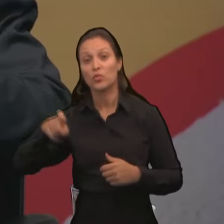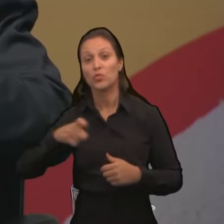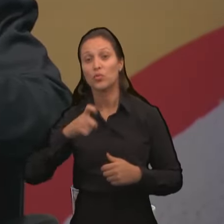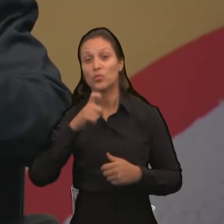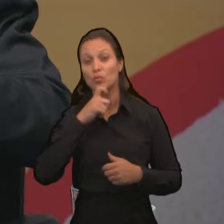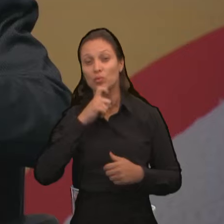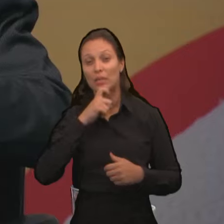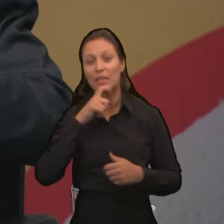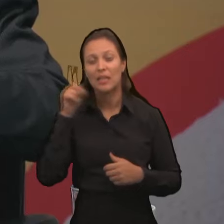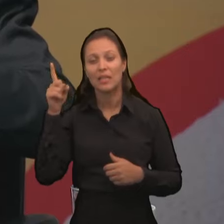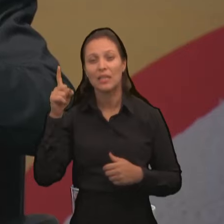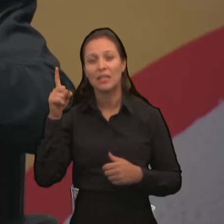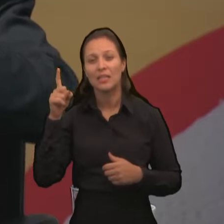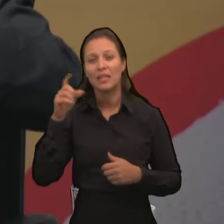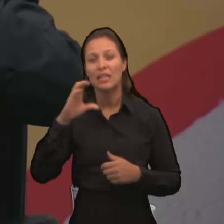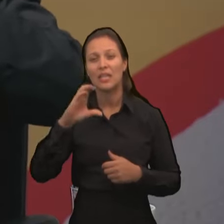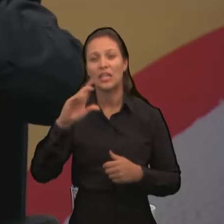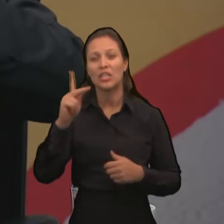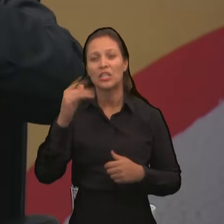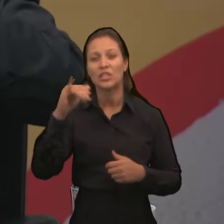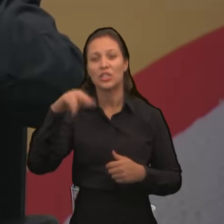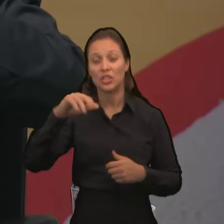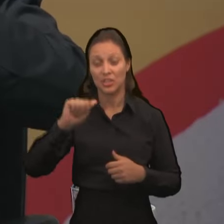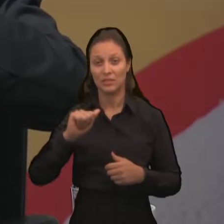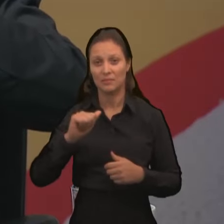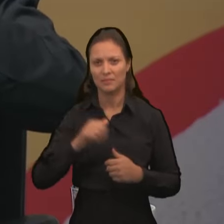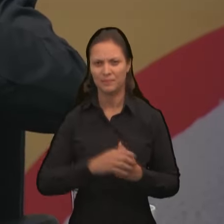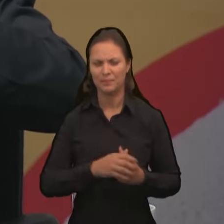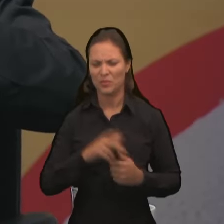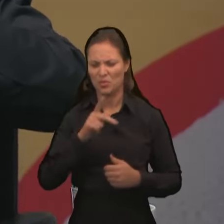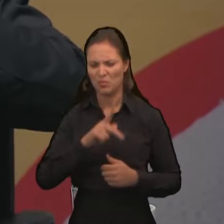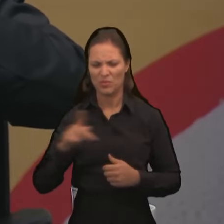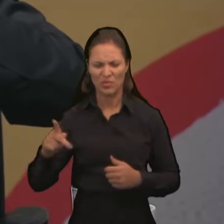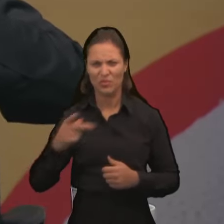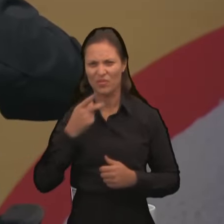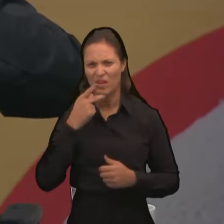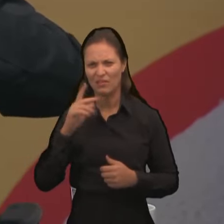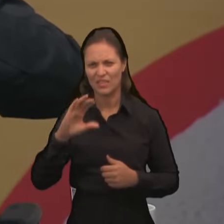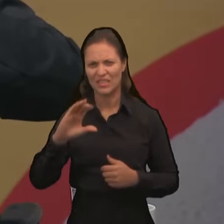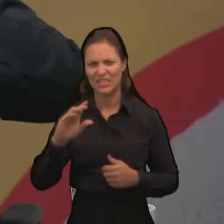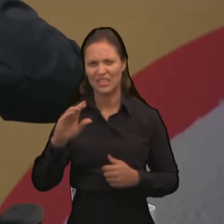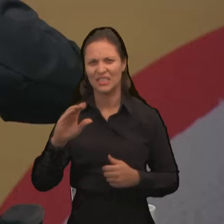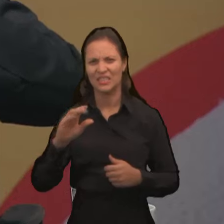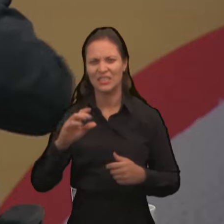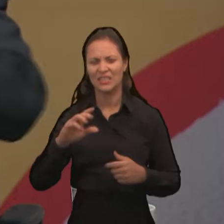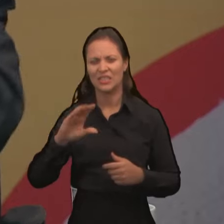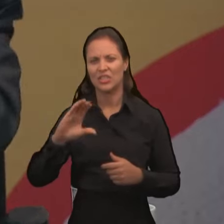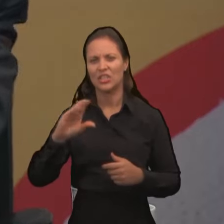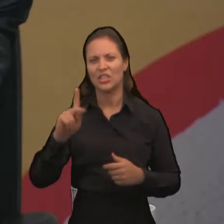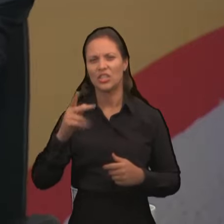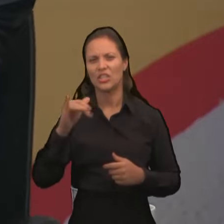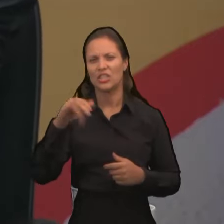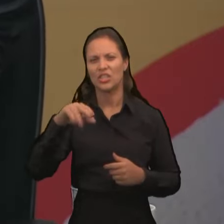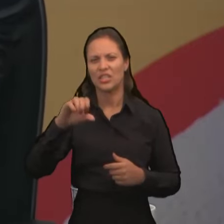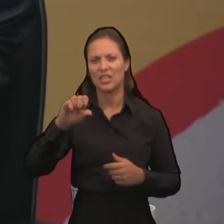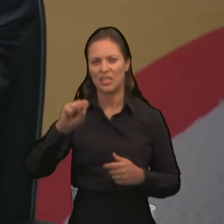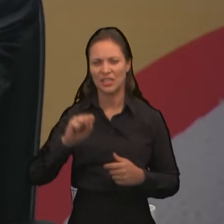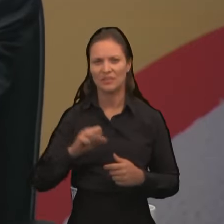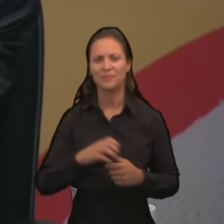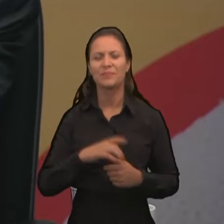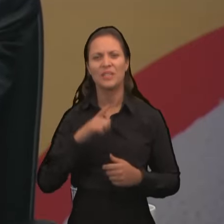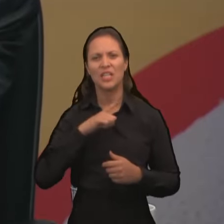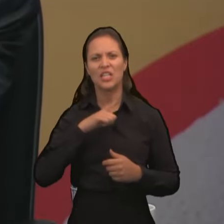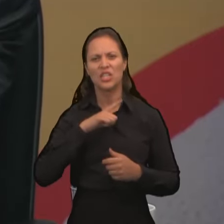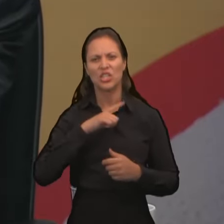sobre inteligencia artificial en China y un profesor chinés hablaba en chino y había una traducción